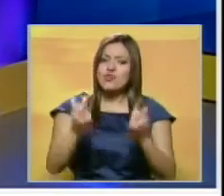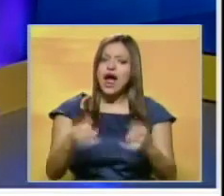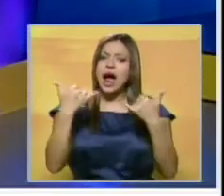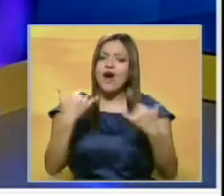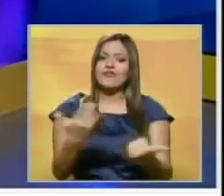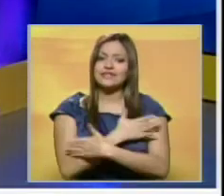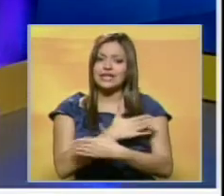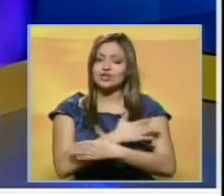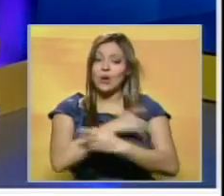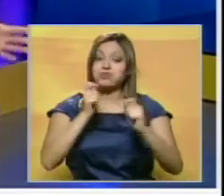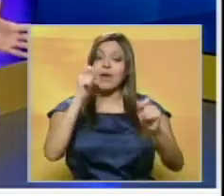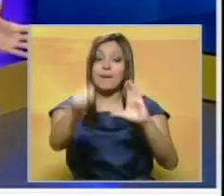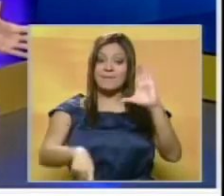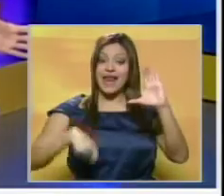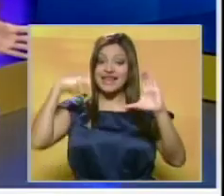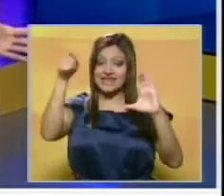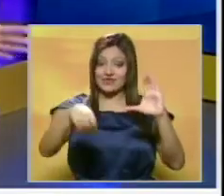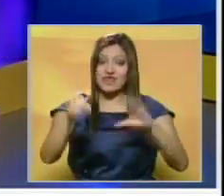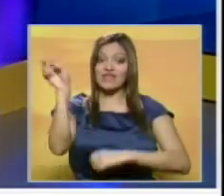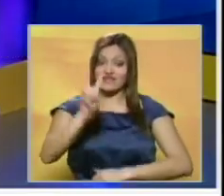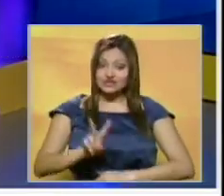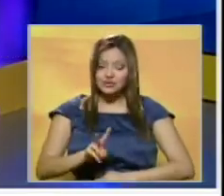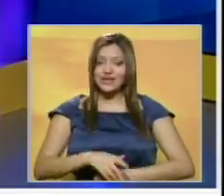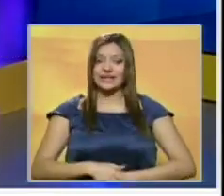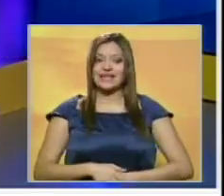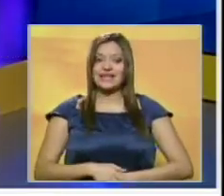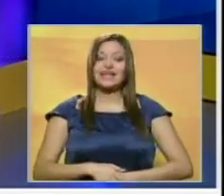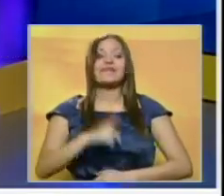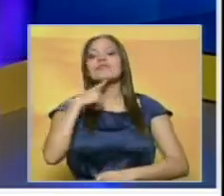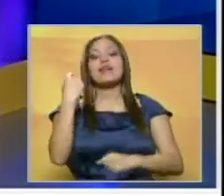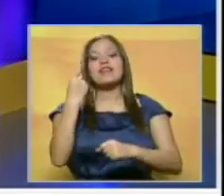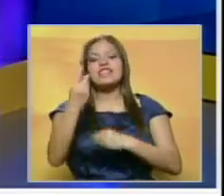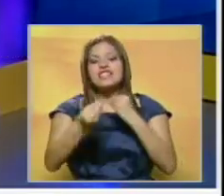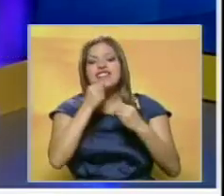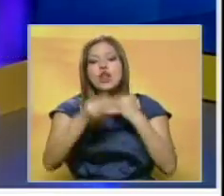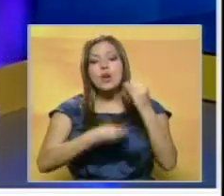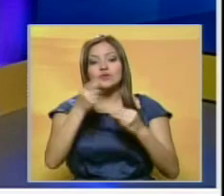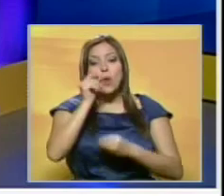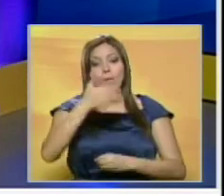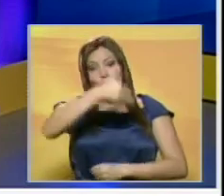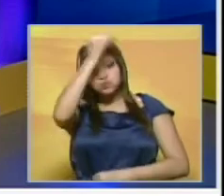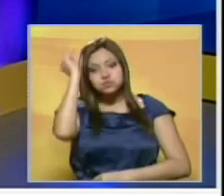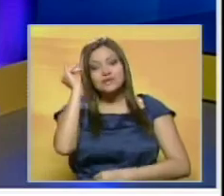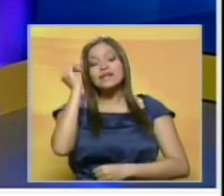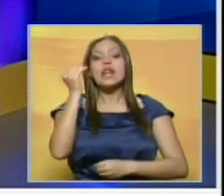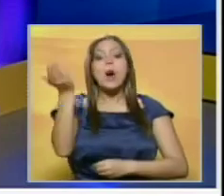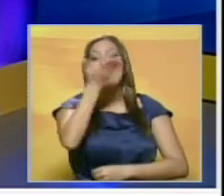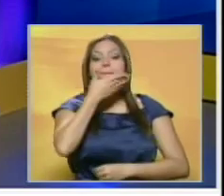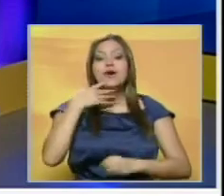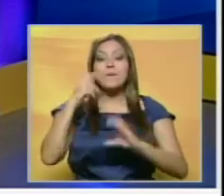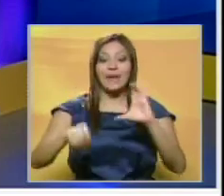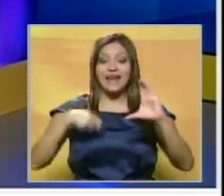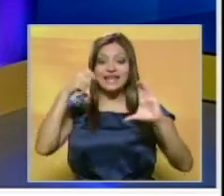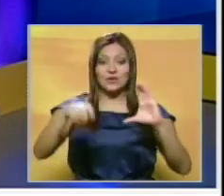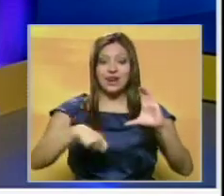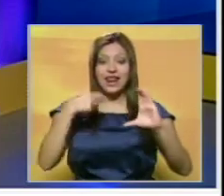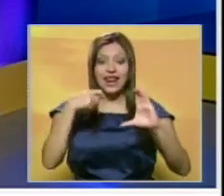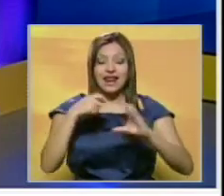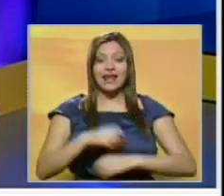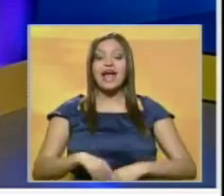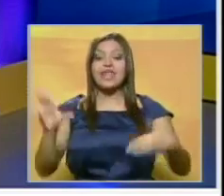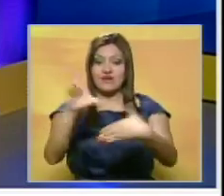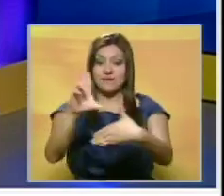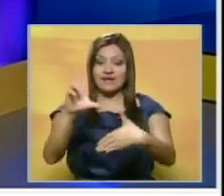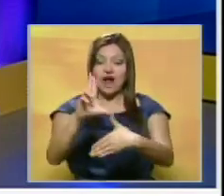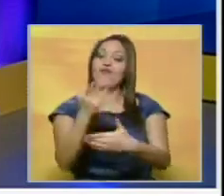premios Goya con la película Azul y no tan rosa. La ópera prima de Miguel Ferrari se alzó con el galardón como mejor película